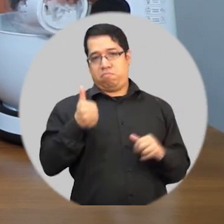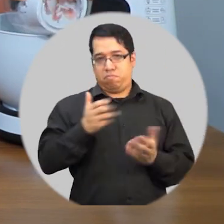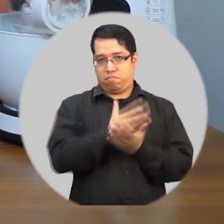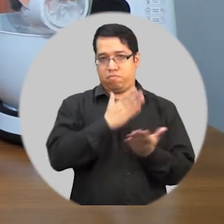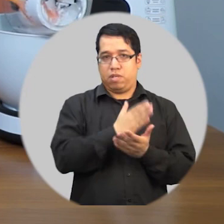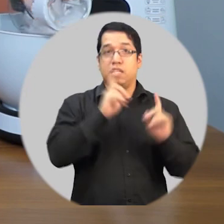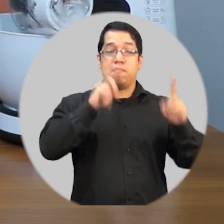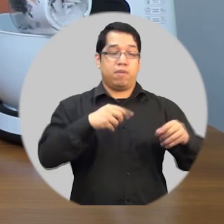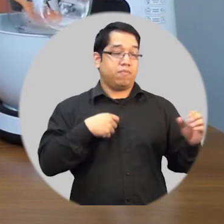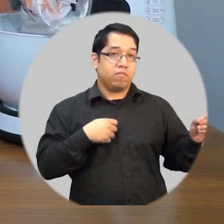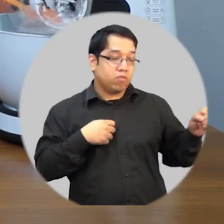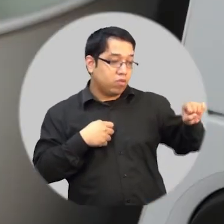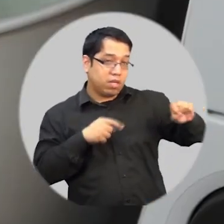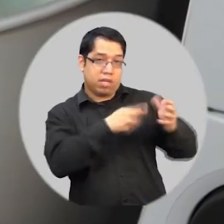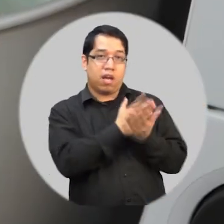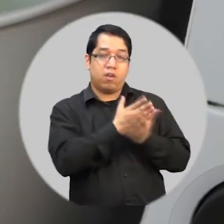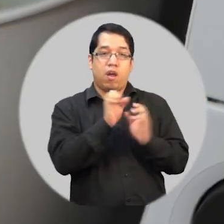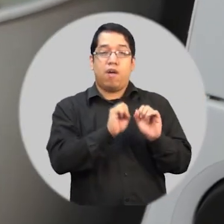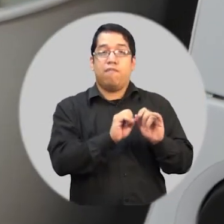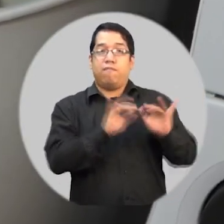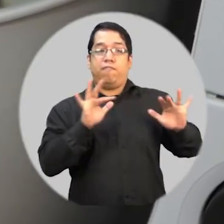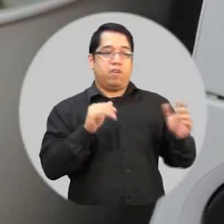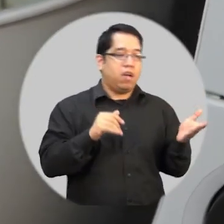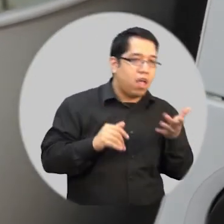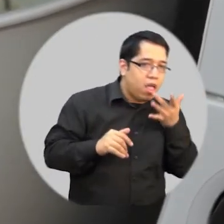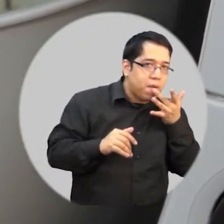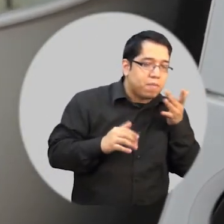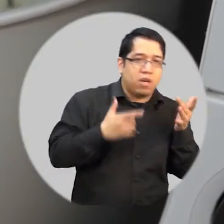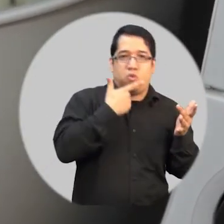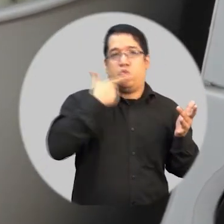Eso hace que quede más brilloso. También dulce.